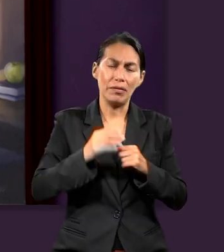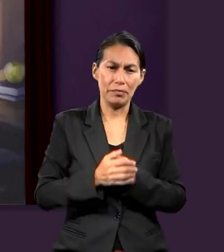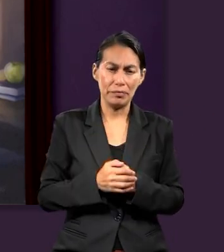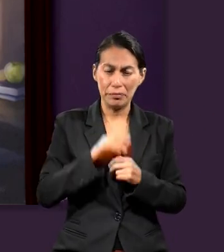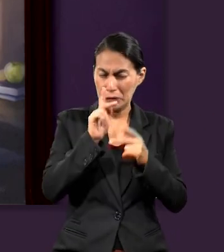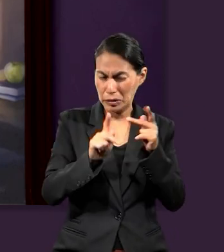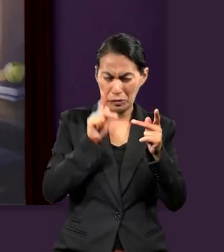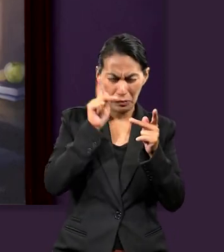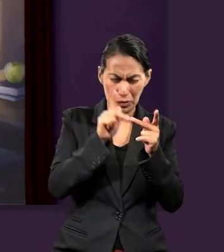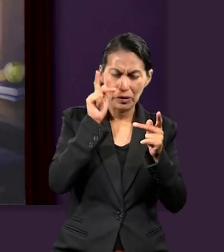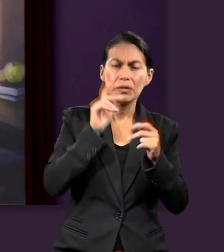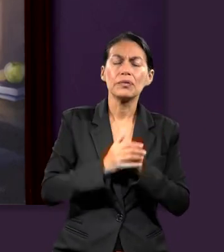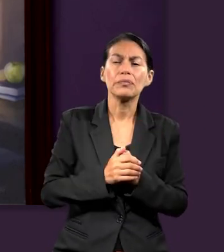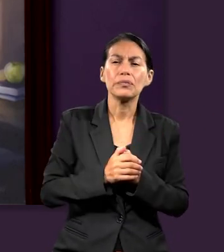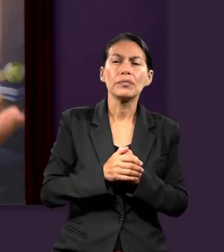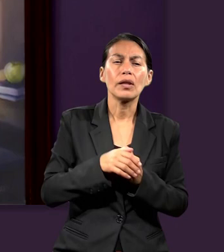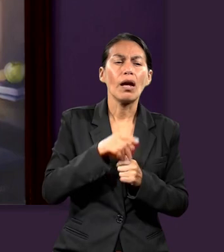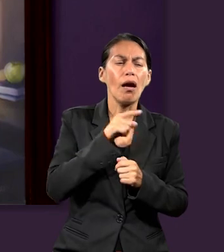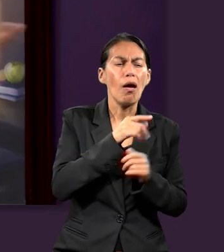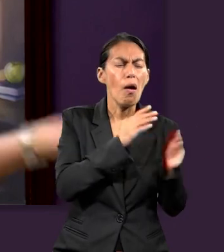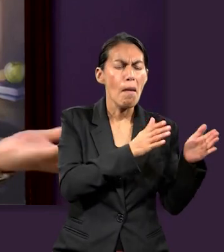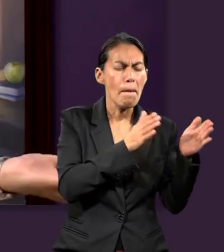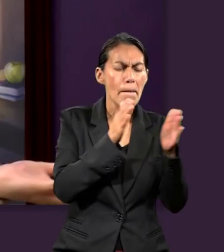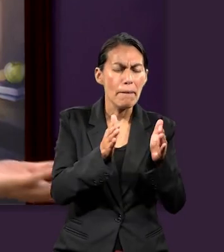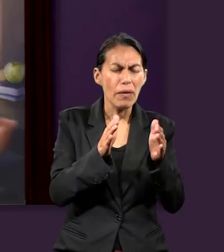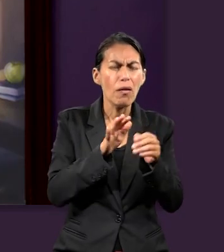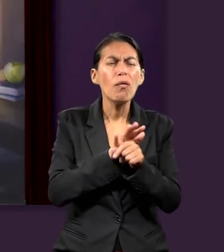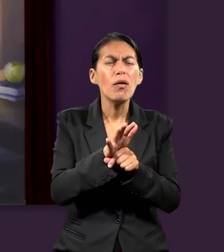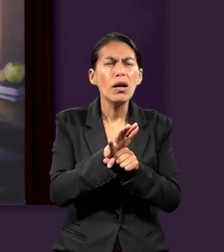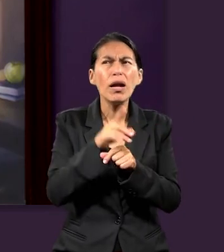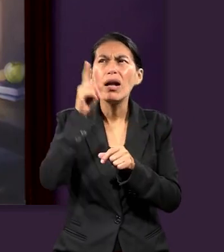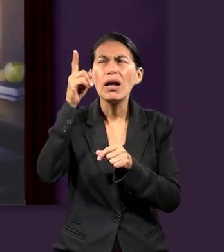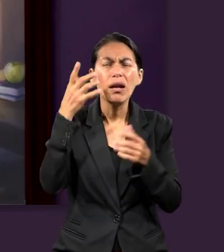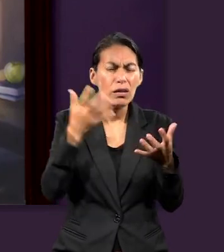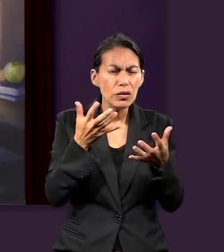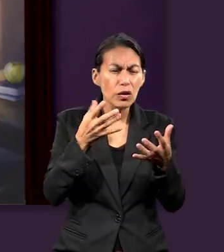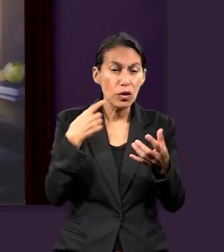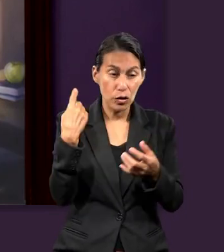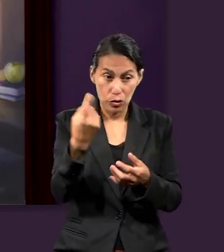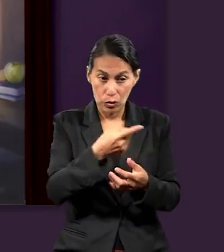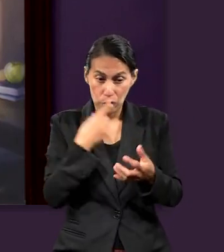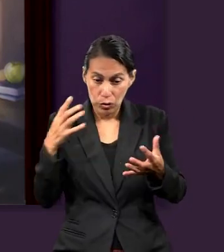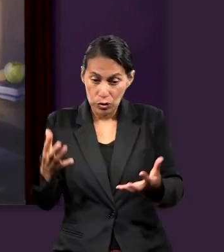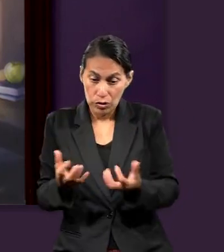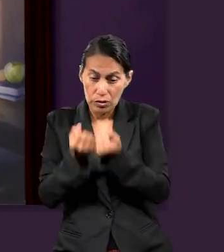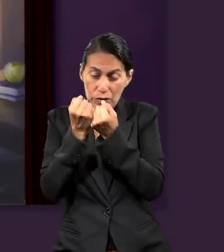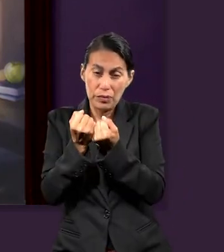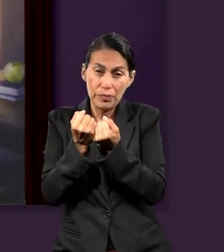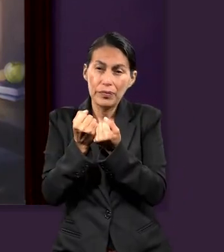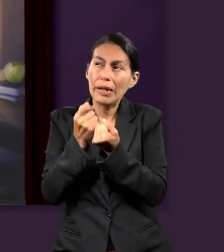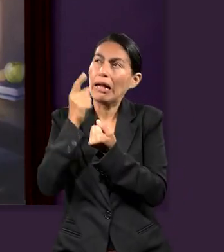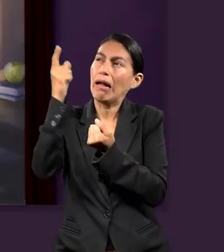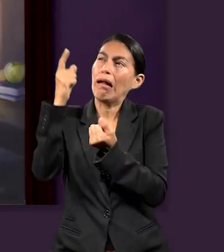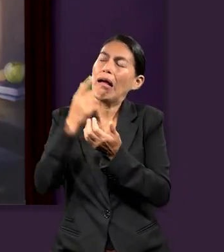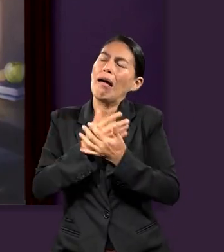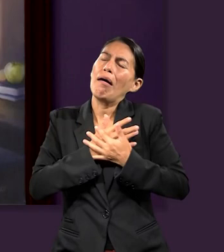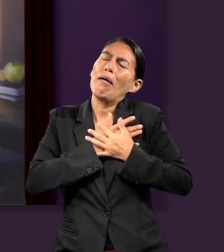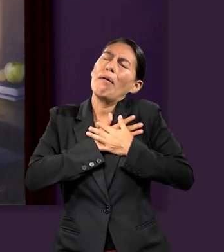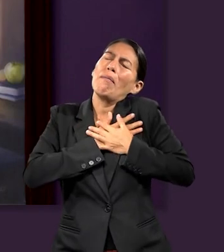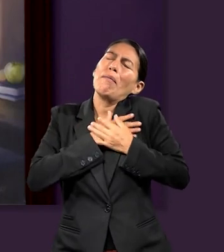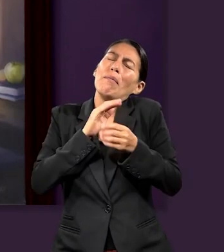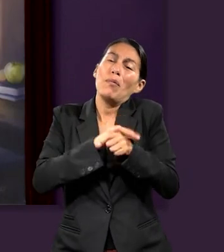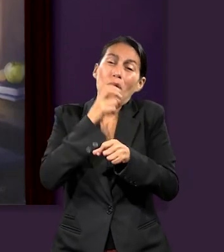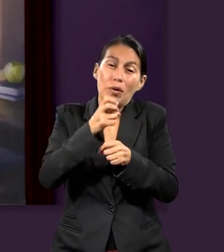debemos conocer Cuál es el plan que el señor ya ha establecido para que nosotros podamos alcanzar la salvación que por amor nos ha dado